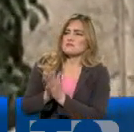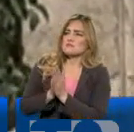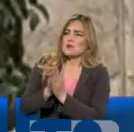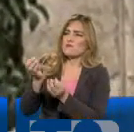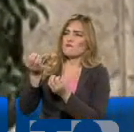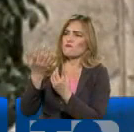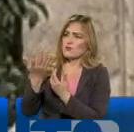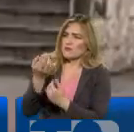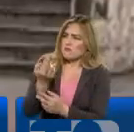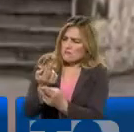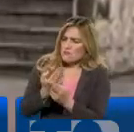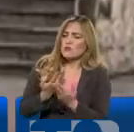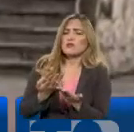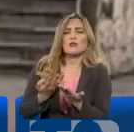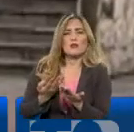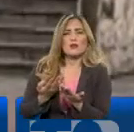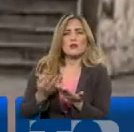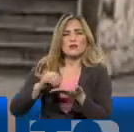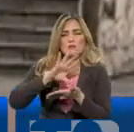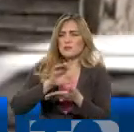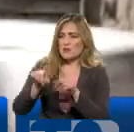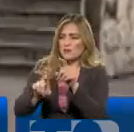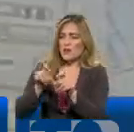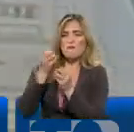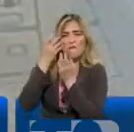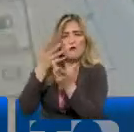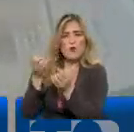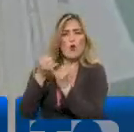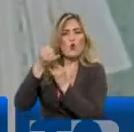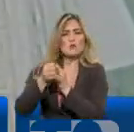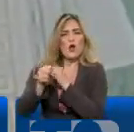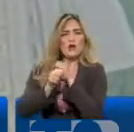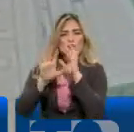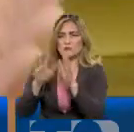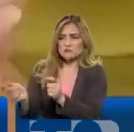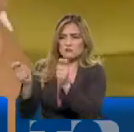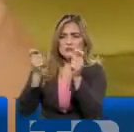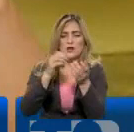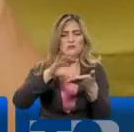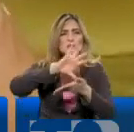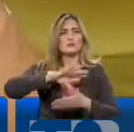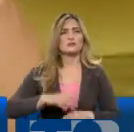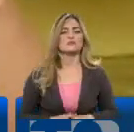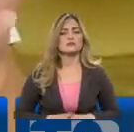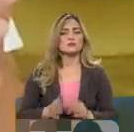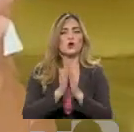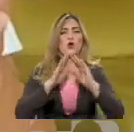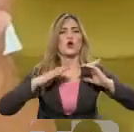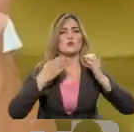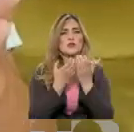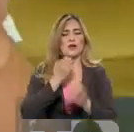de información y que entregue a la Asamblea los expedientes de los últimos 10 años. Y pedir que un comité